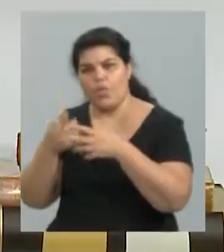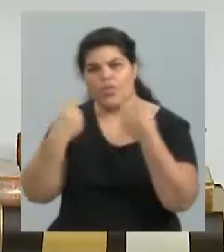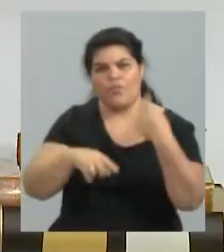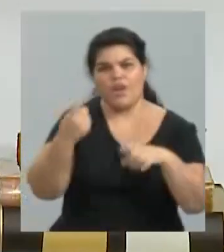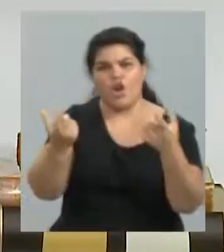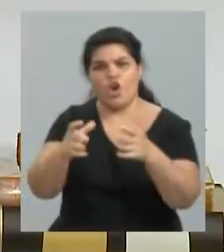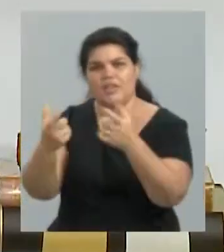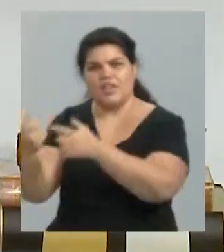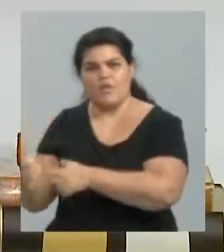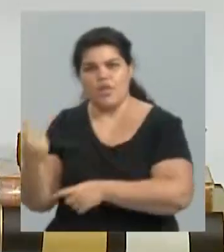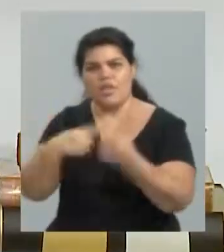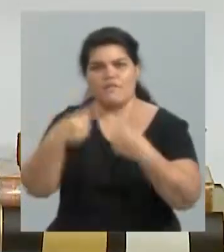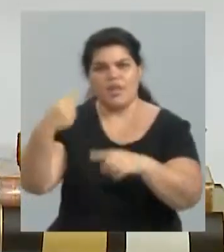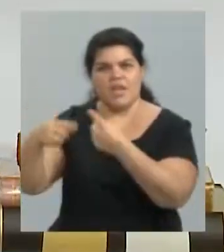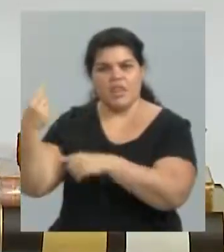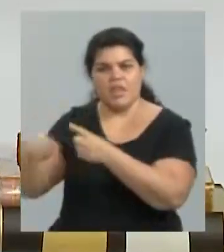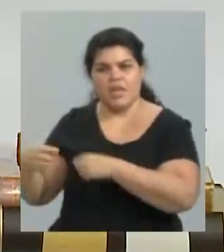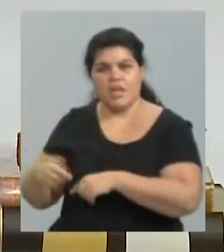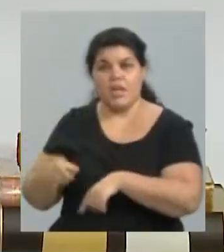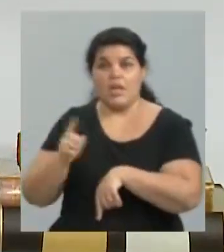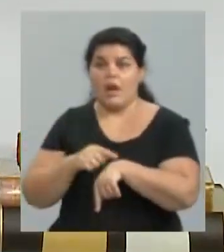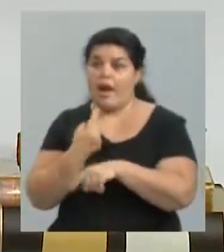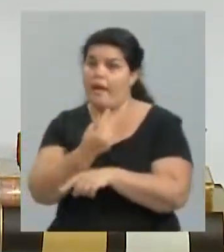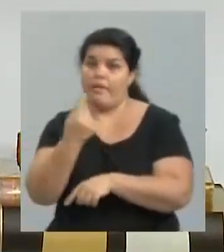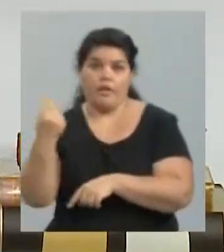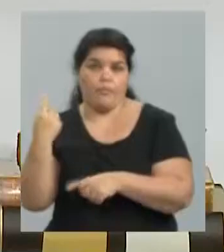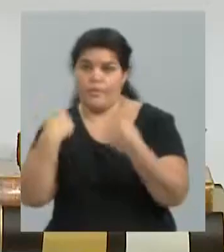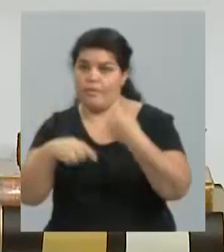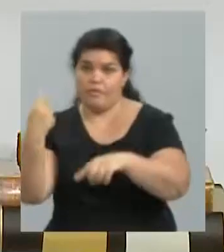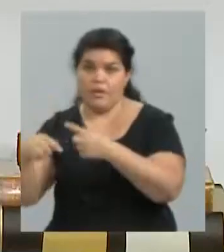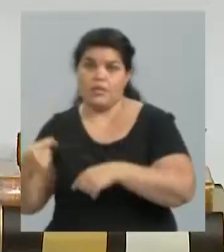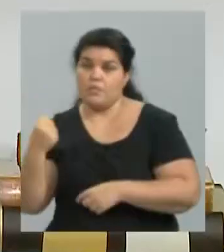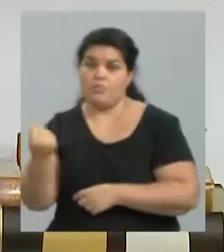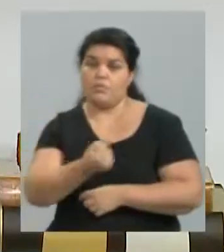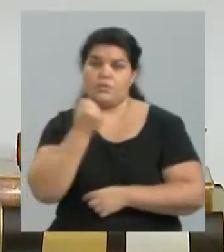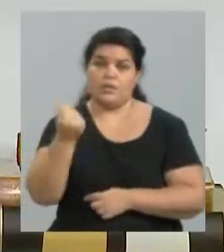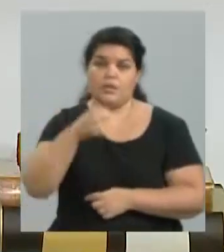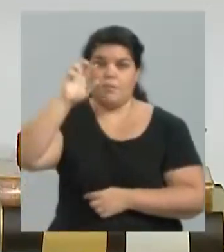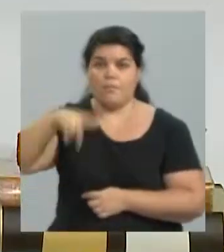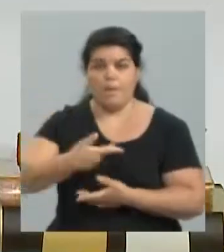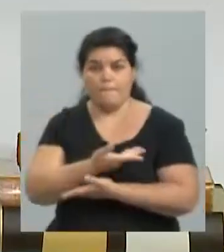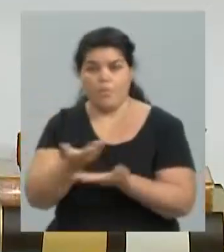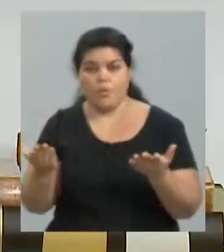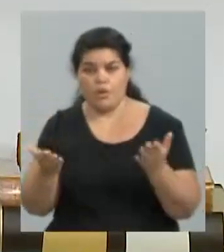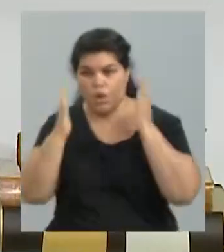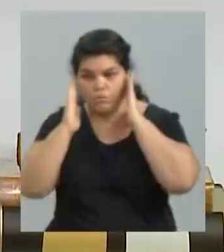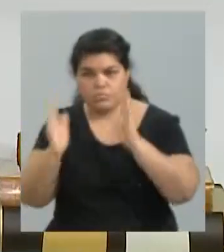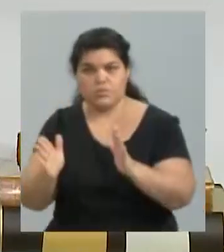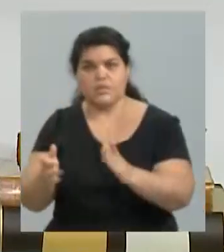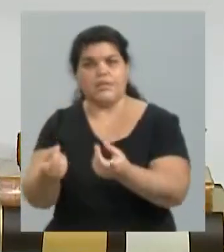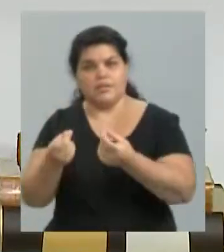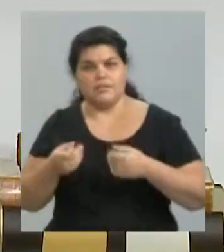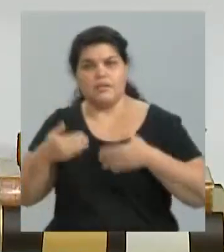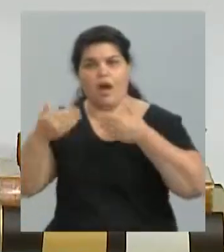siempre con los tiempos de cada uno. Hay que tenerlos muy presentes a la hora de empezar a aplicar las políticas públicas para, en definitiva, que se